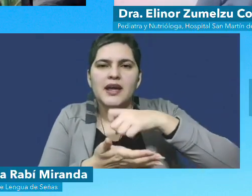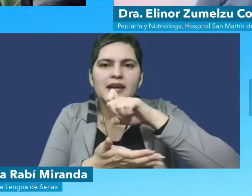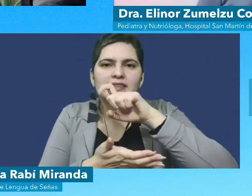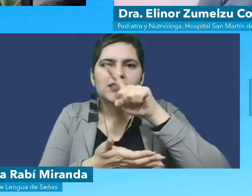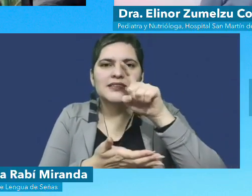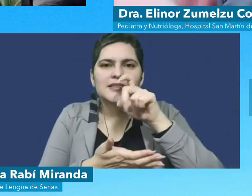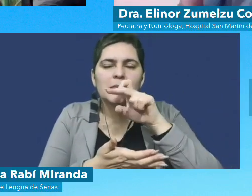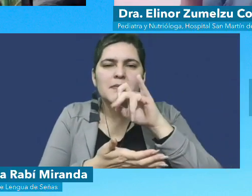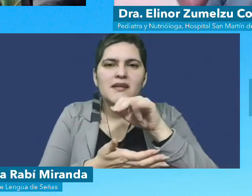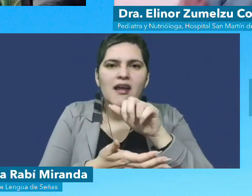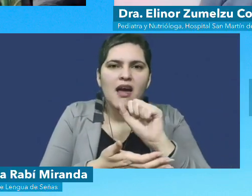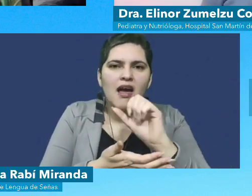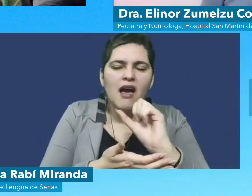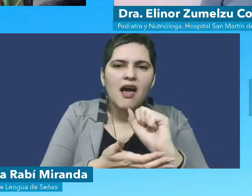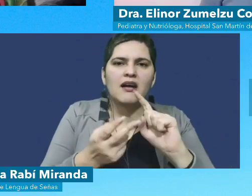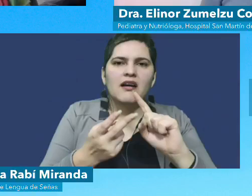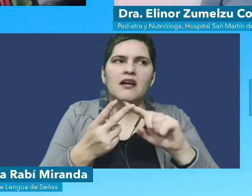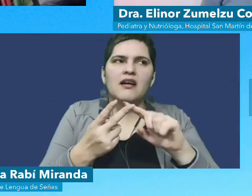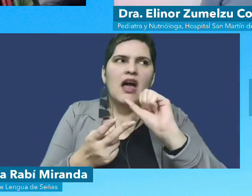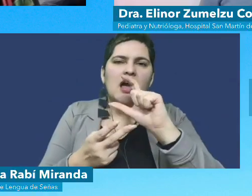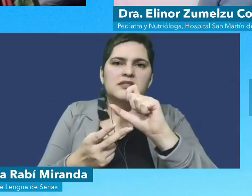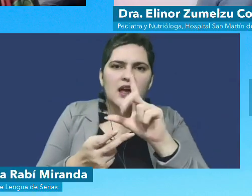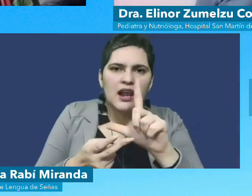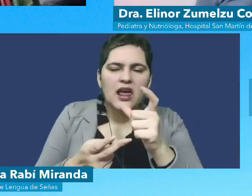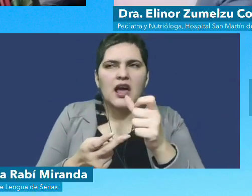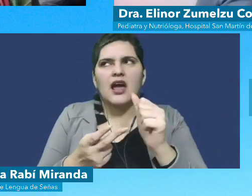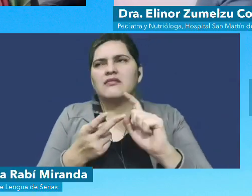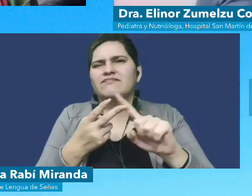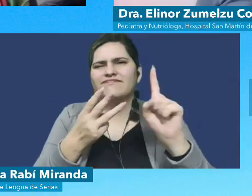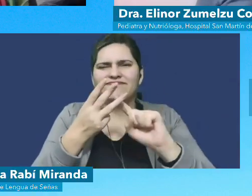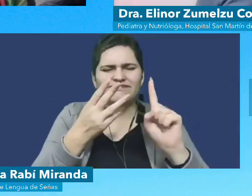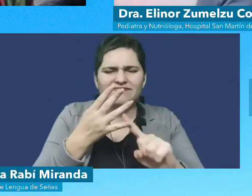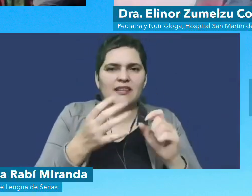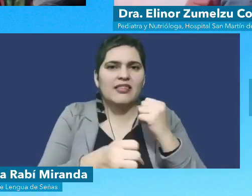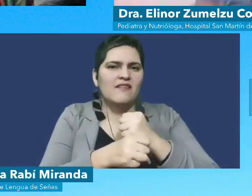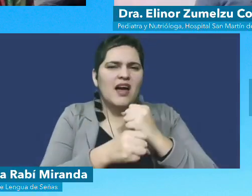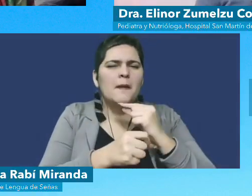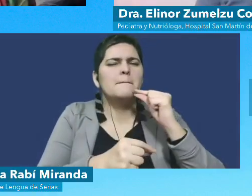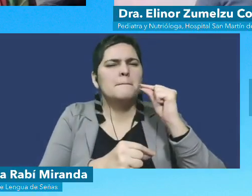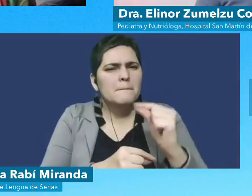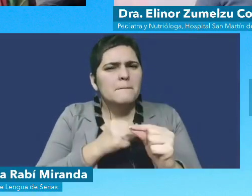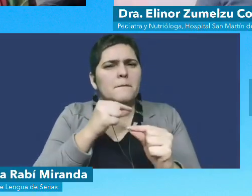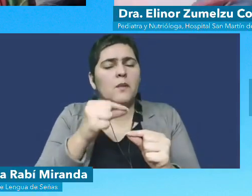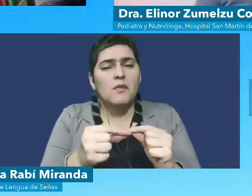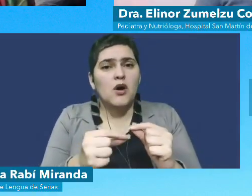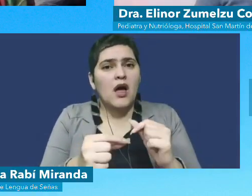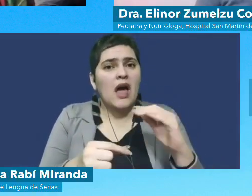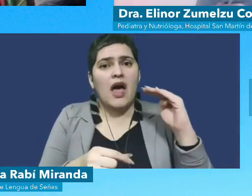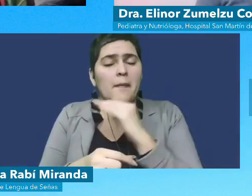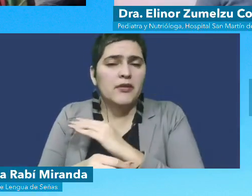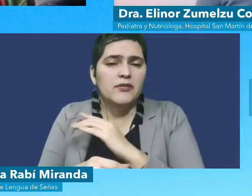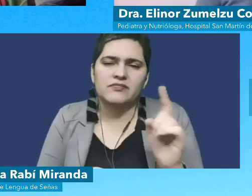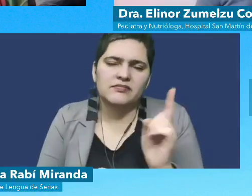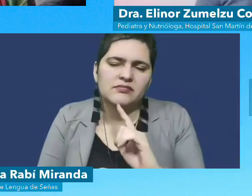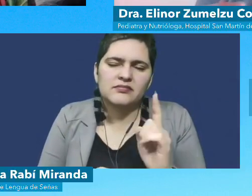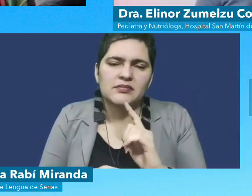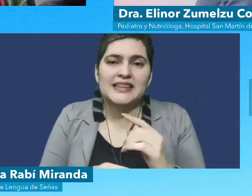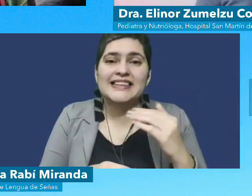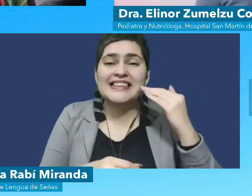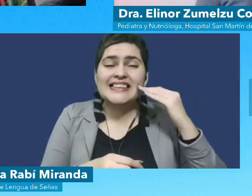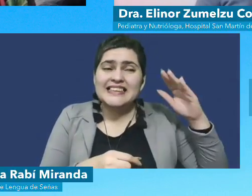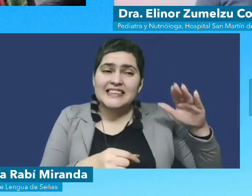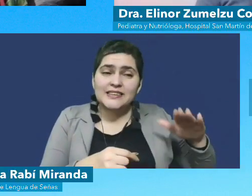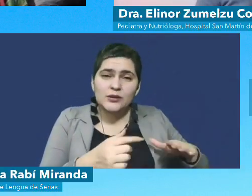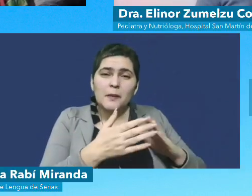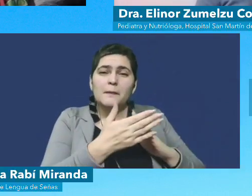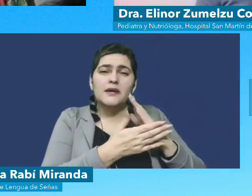es a grosso modo, es como uno trabaja, no es de un día para otro. Y el probar alimentos desde pequeñito y no quedarse en